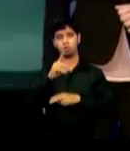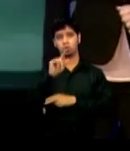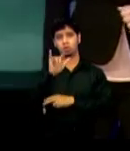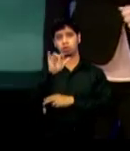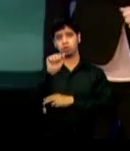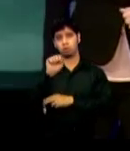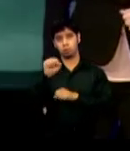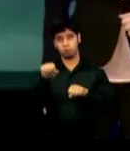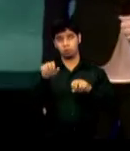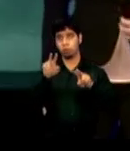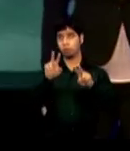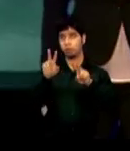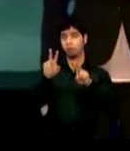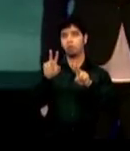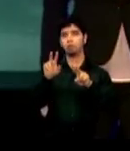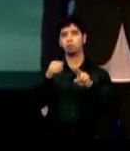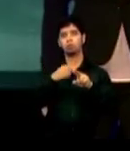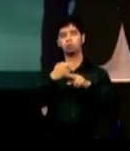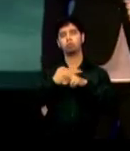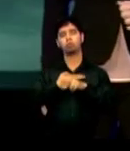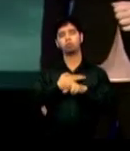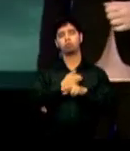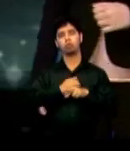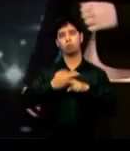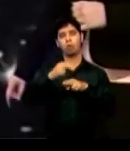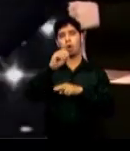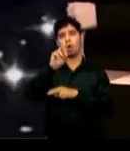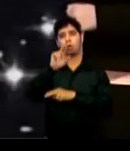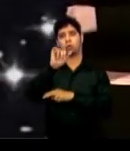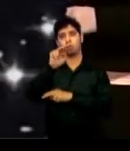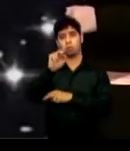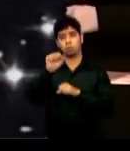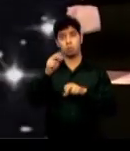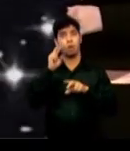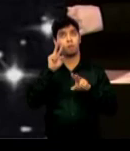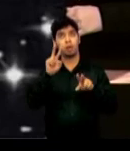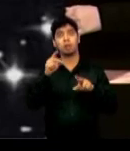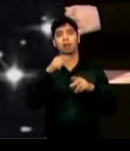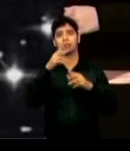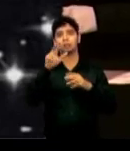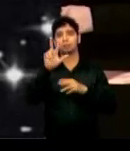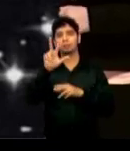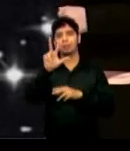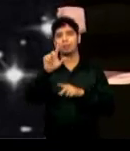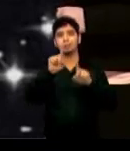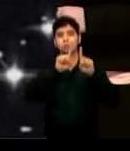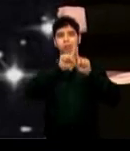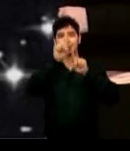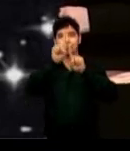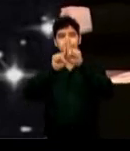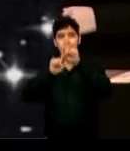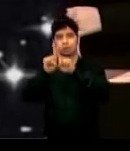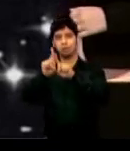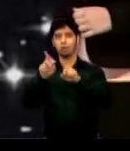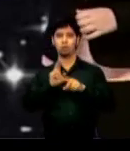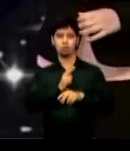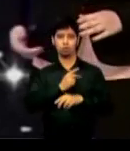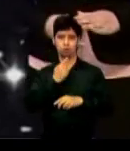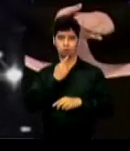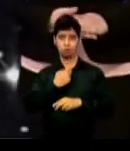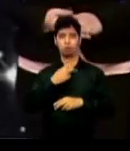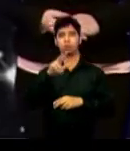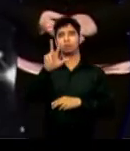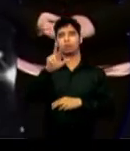desde la constelación Orión, que la reconocemos por esas tres estrellas alineadas que conocemos como los tres Reyes